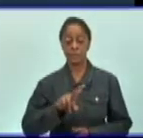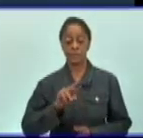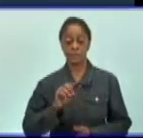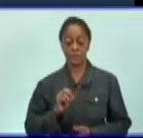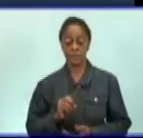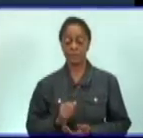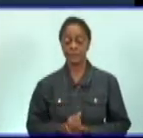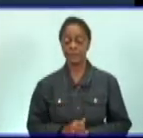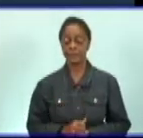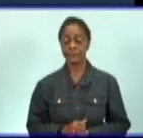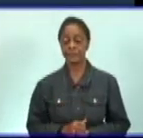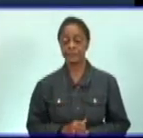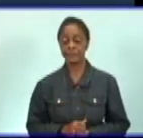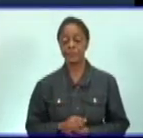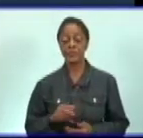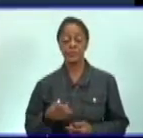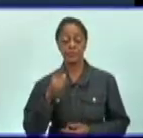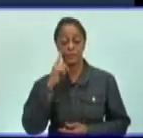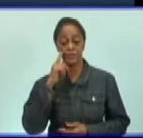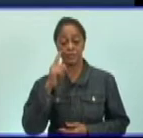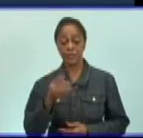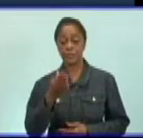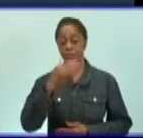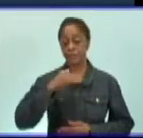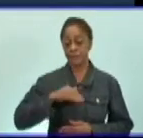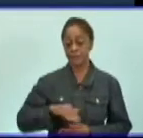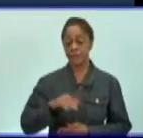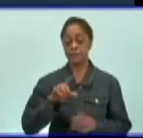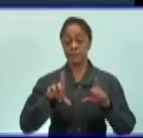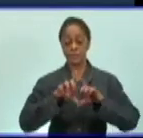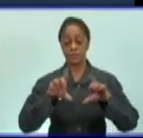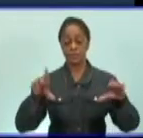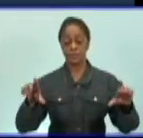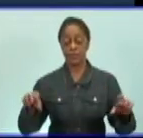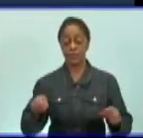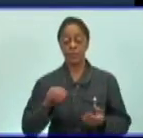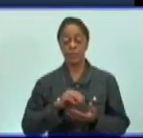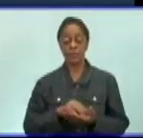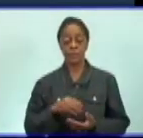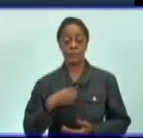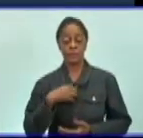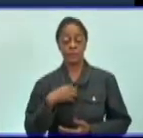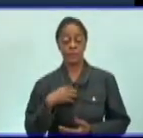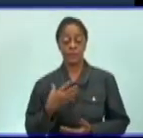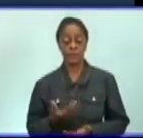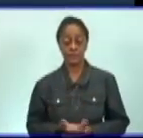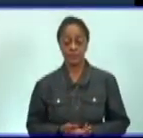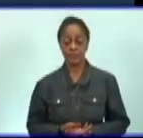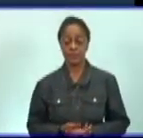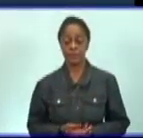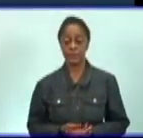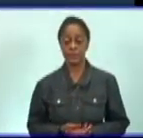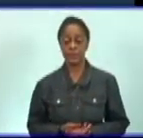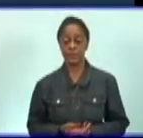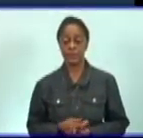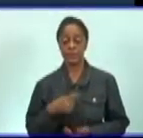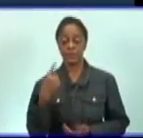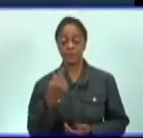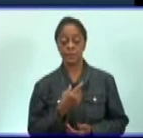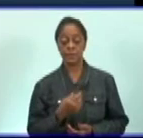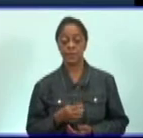mismo. Pero veamos que debajo aparece un cuadro donde yo quería a ustedes darle